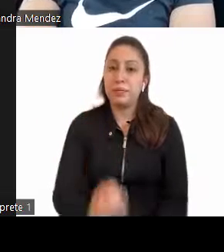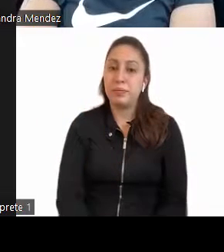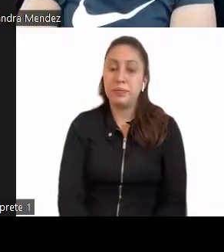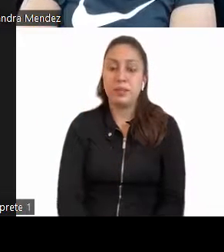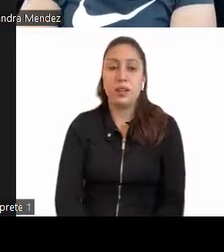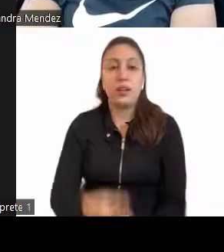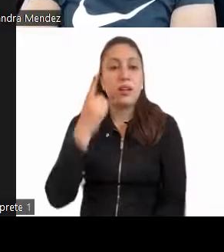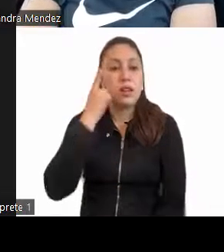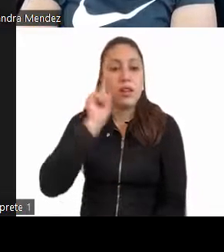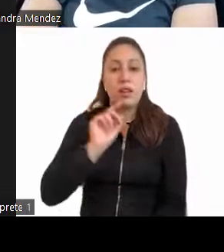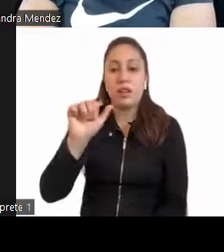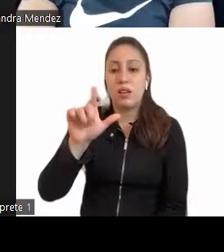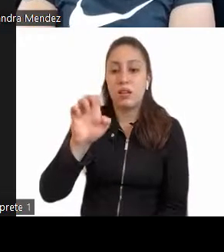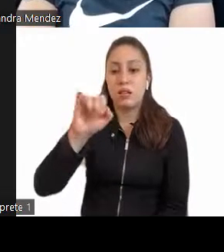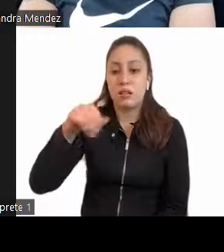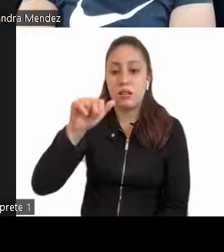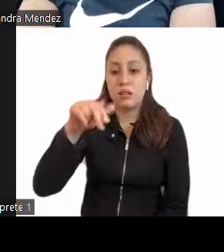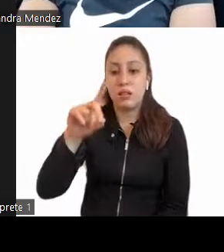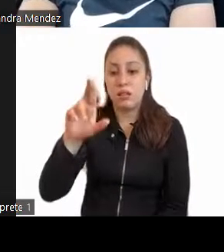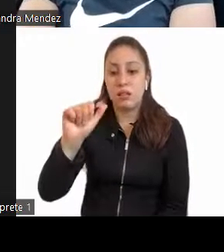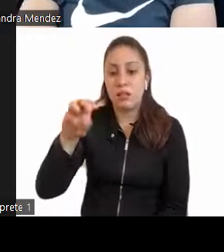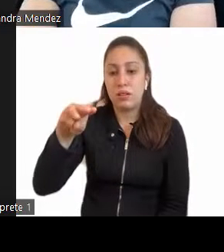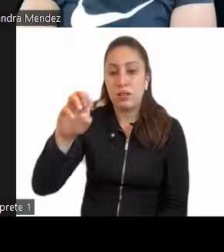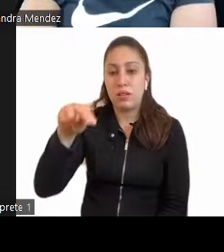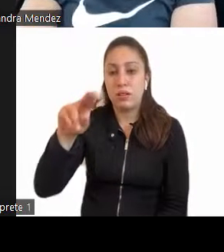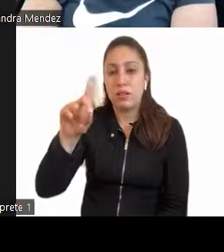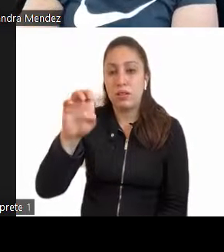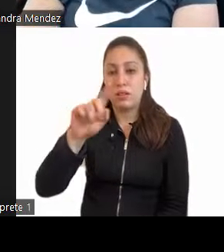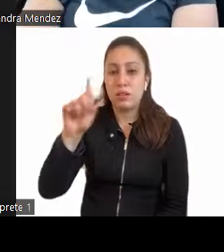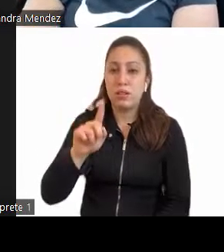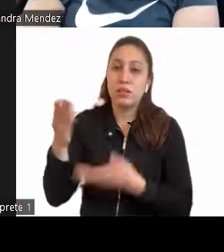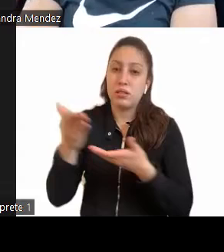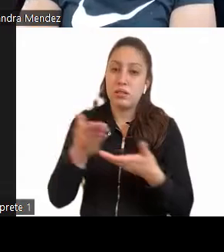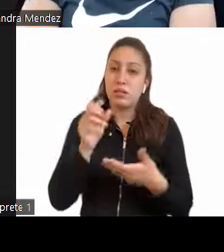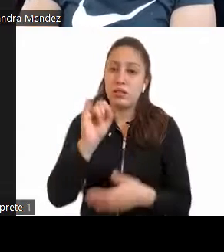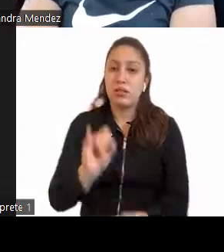Alejandra Méndez Vicuña. Méndez Vicuña, presente.